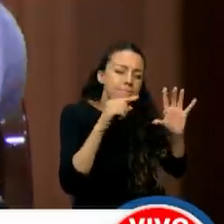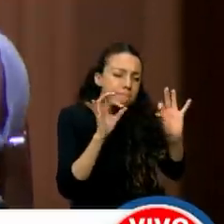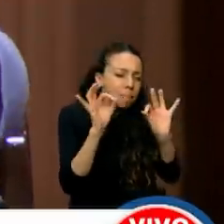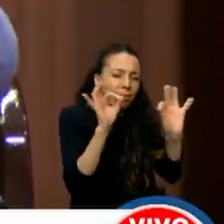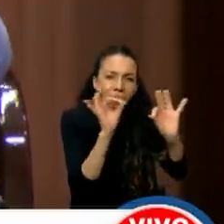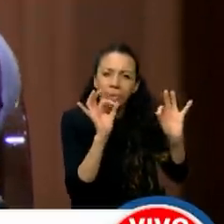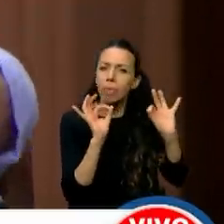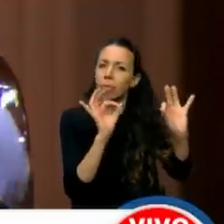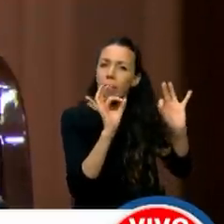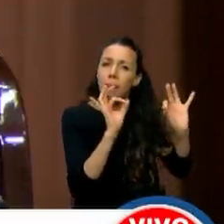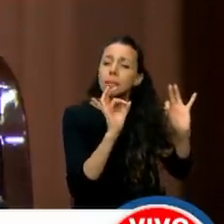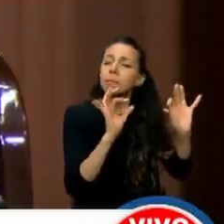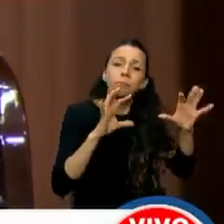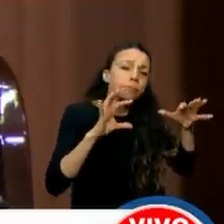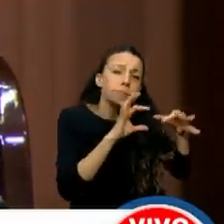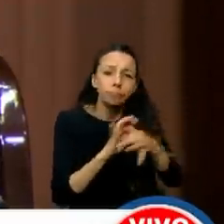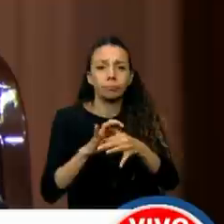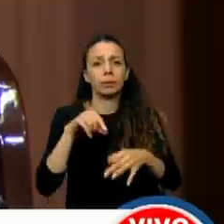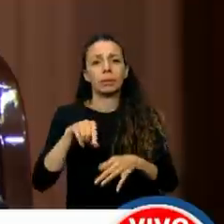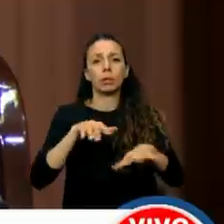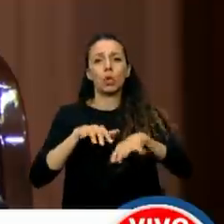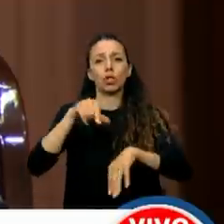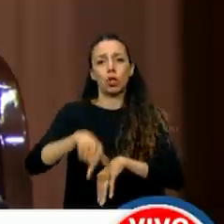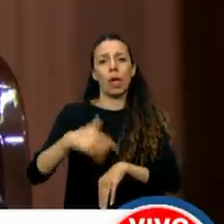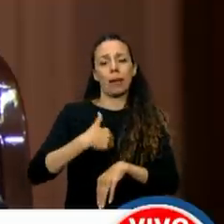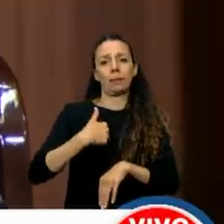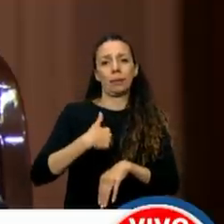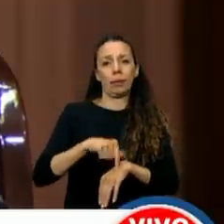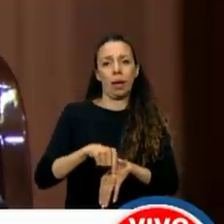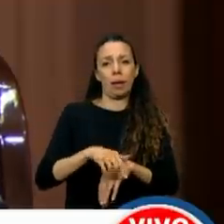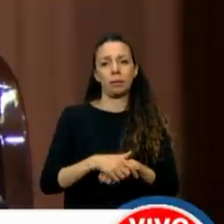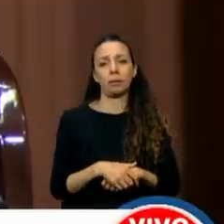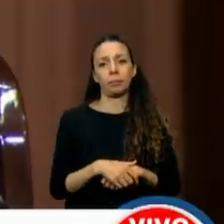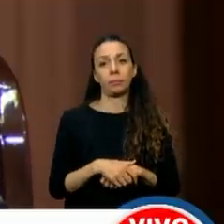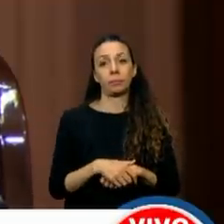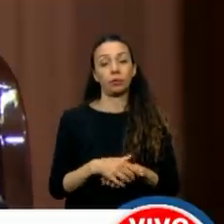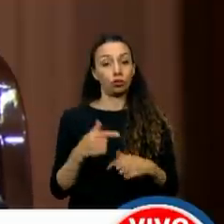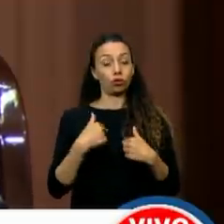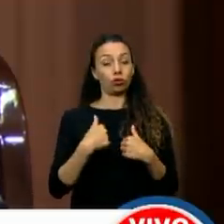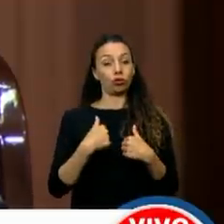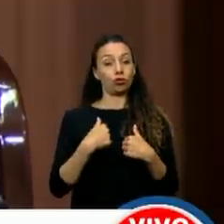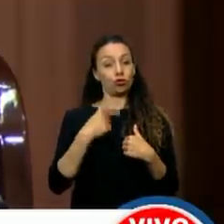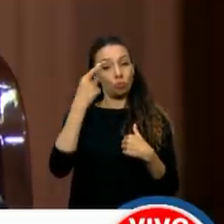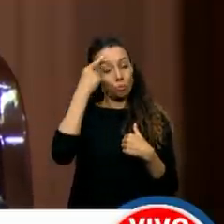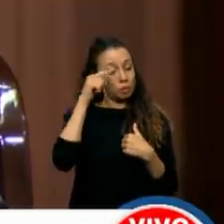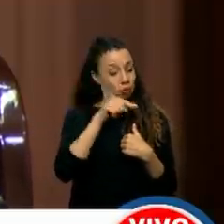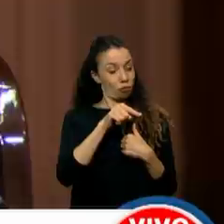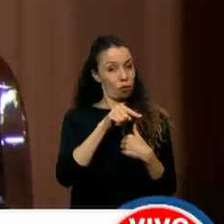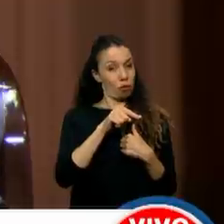presupuesto ajustado de la realidad que está viviendo en la argentina y yo en ese marco